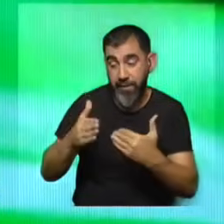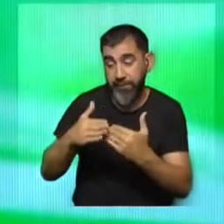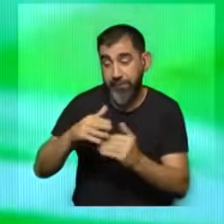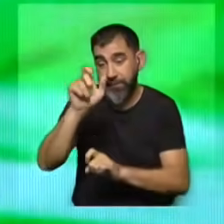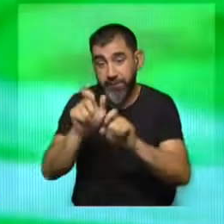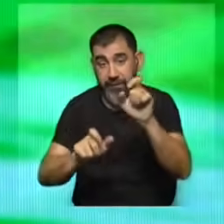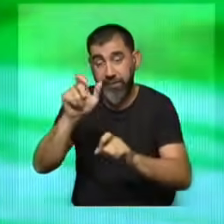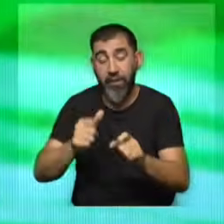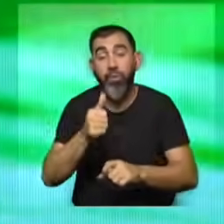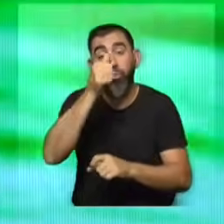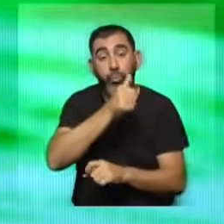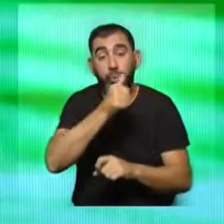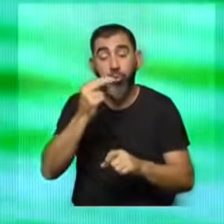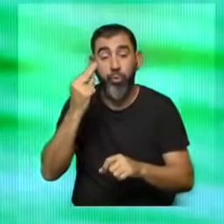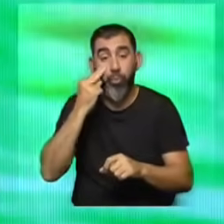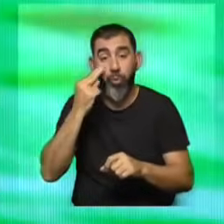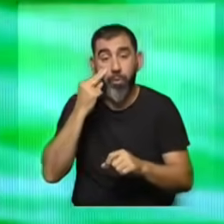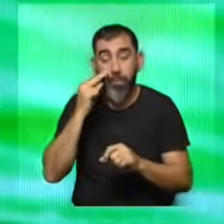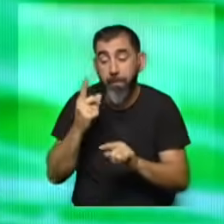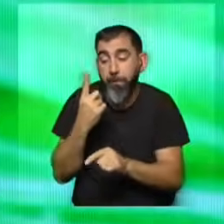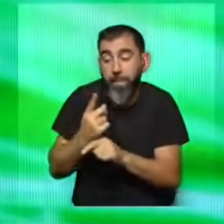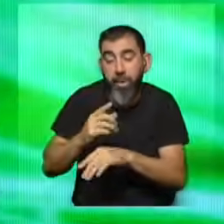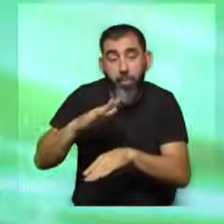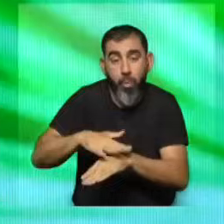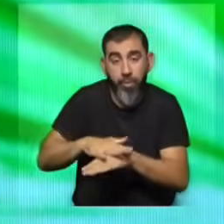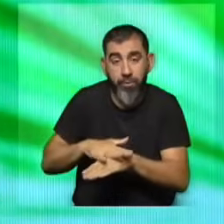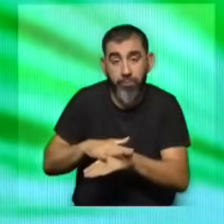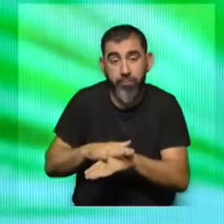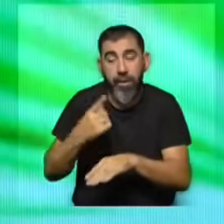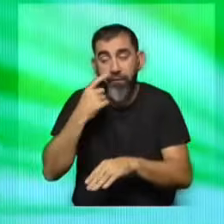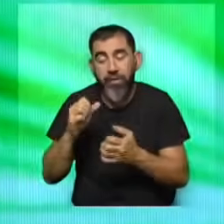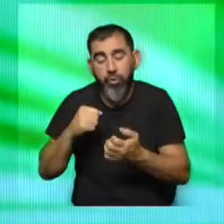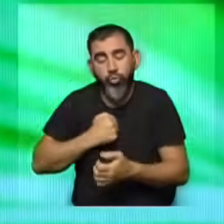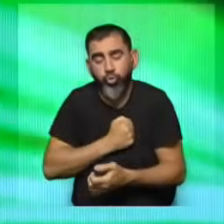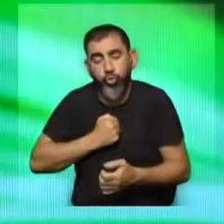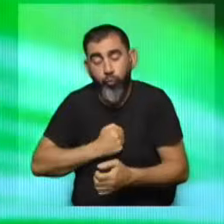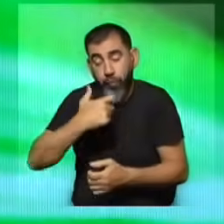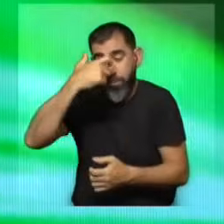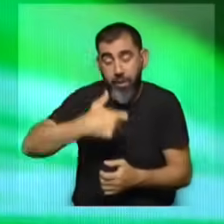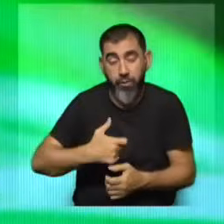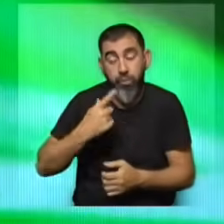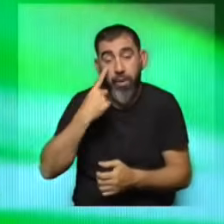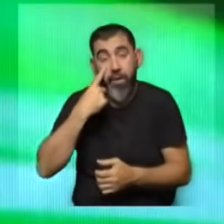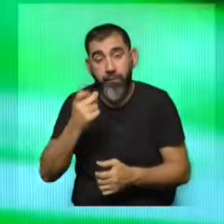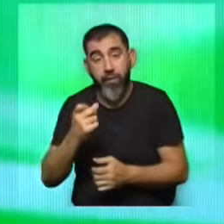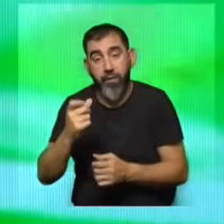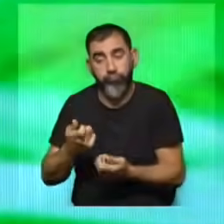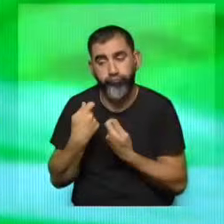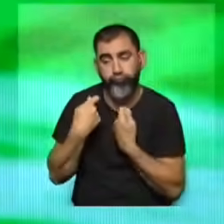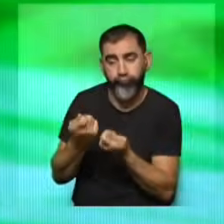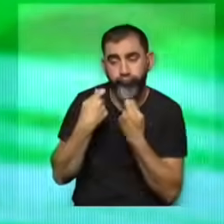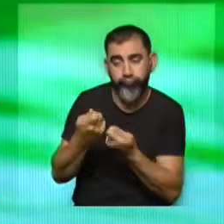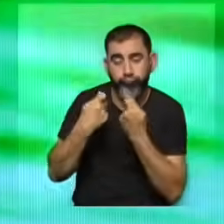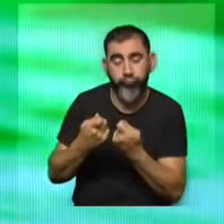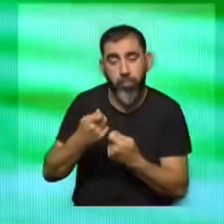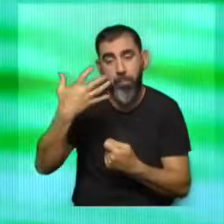gente soluciona el problema cuando empieza a presentarse evita sufrimiento a la persona y evita costos más